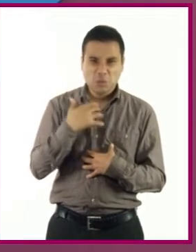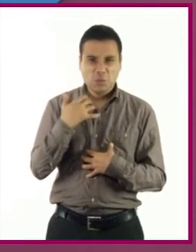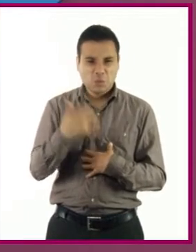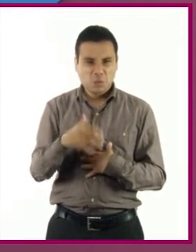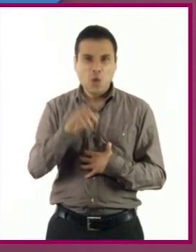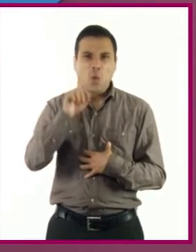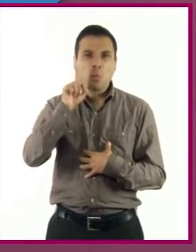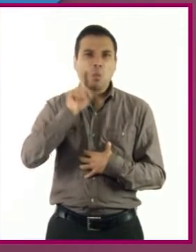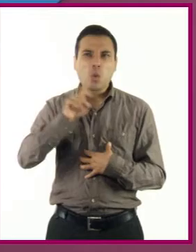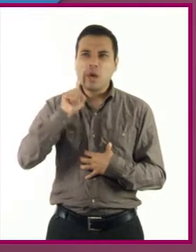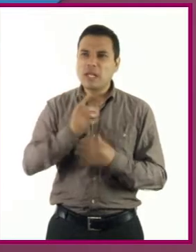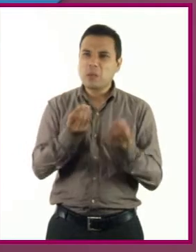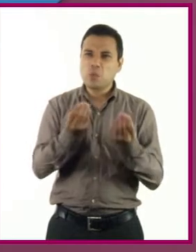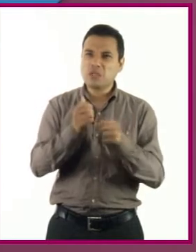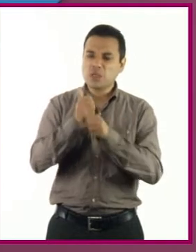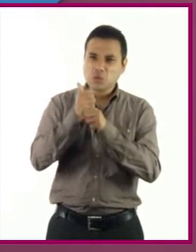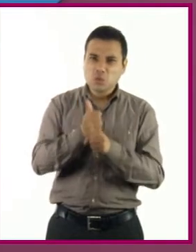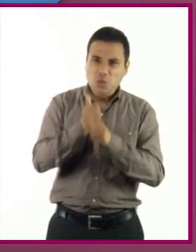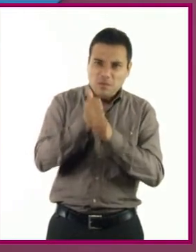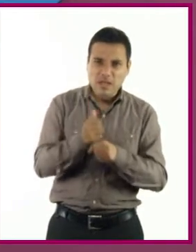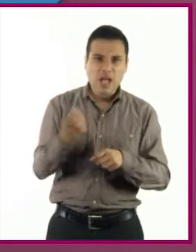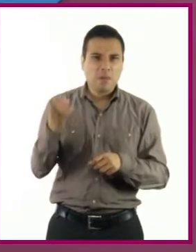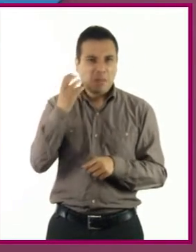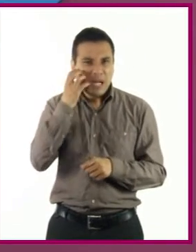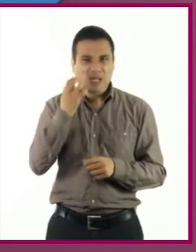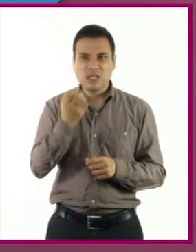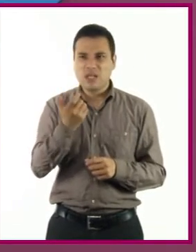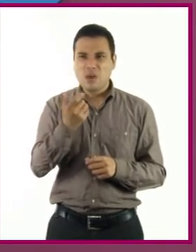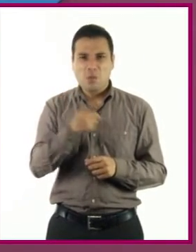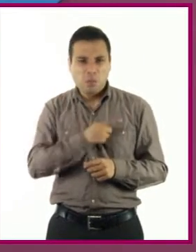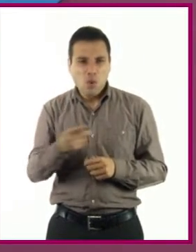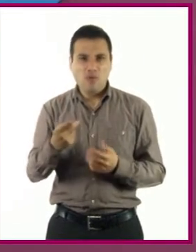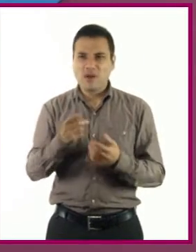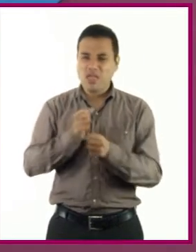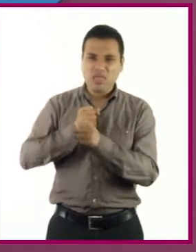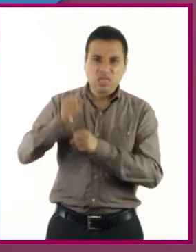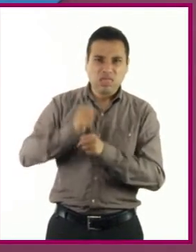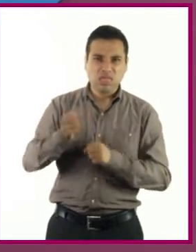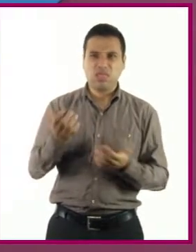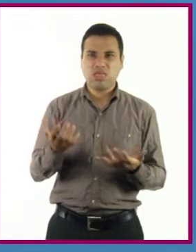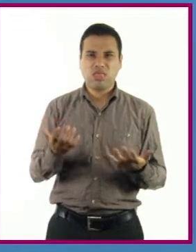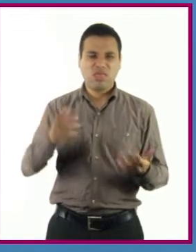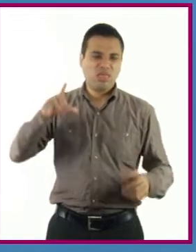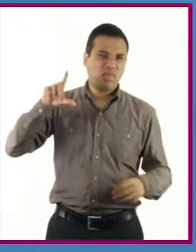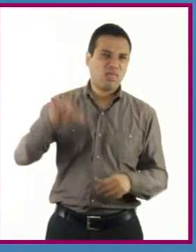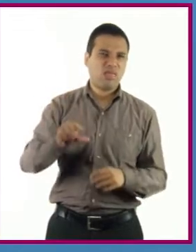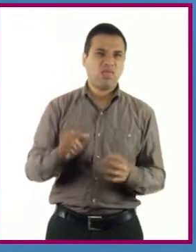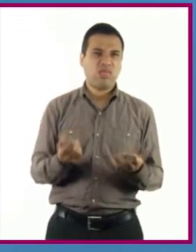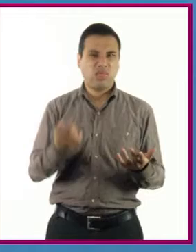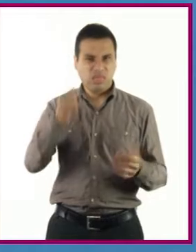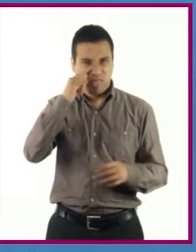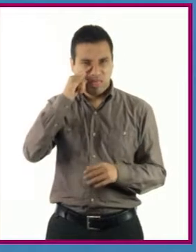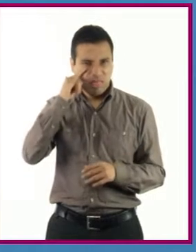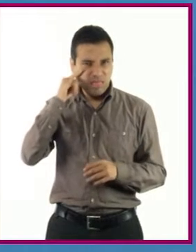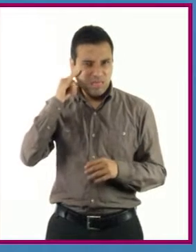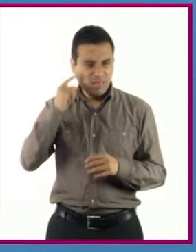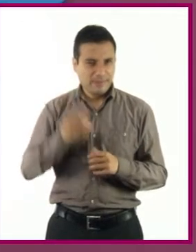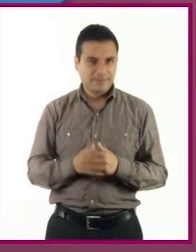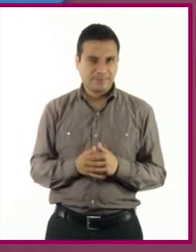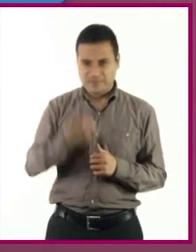muchas mujeres que sufrían amargura, miseria, explotación y humillaciones y